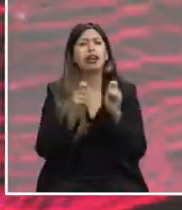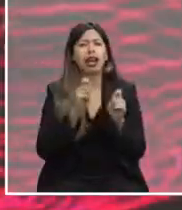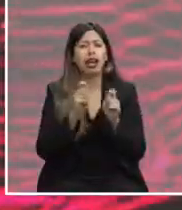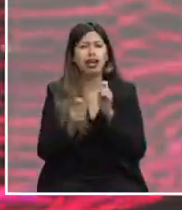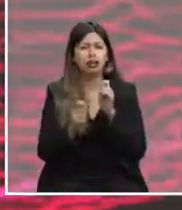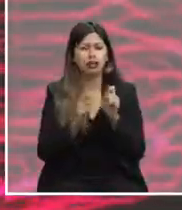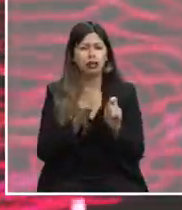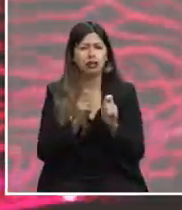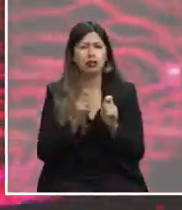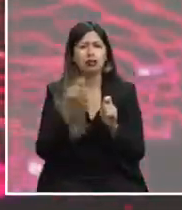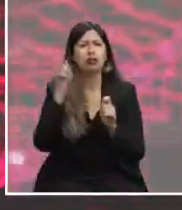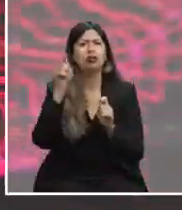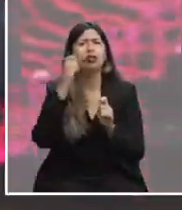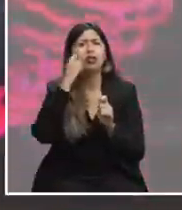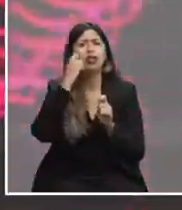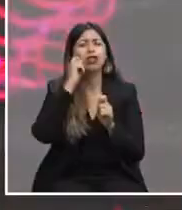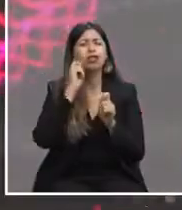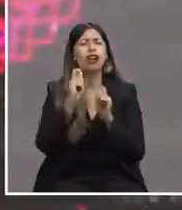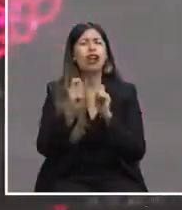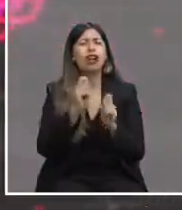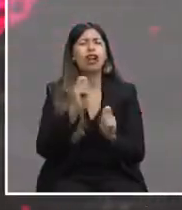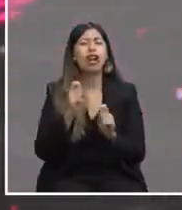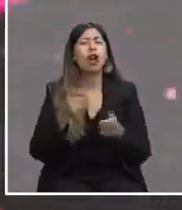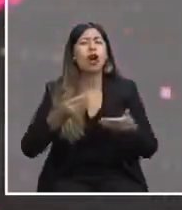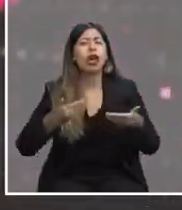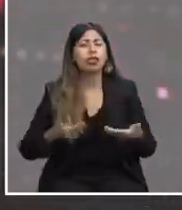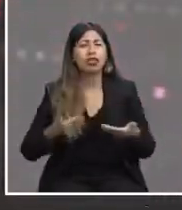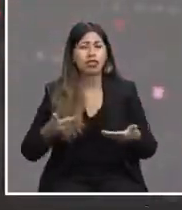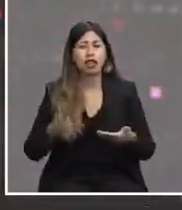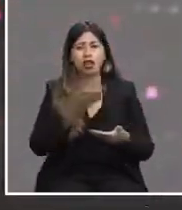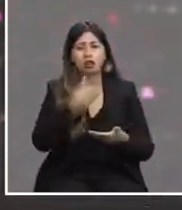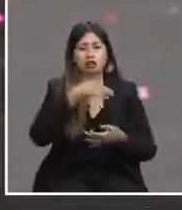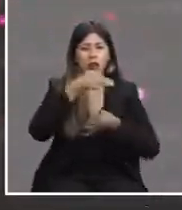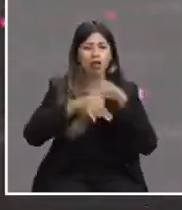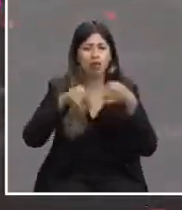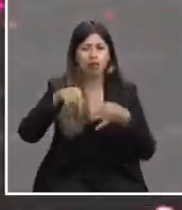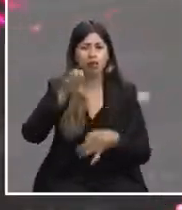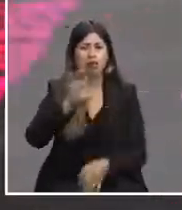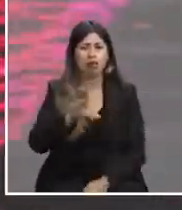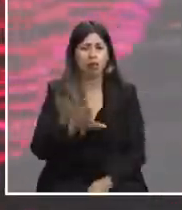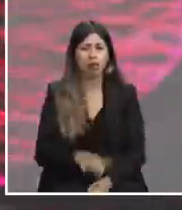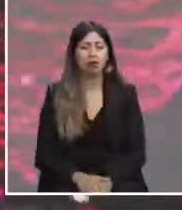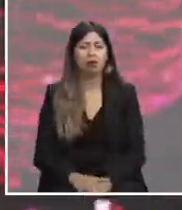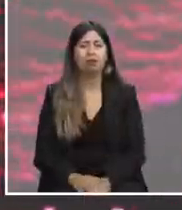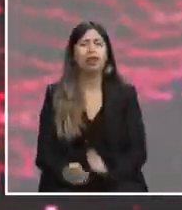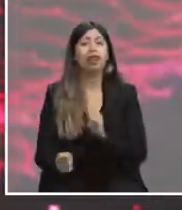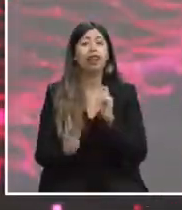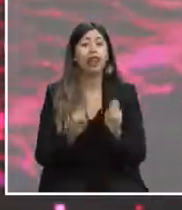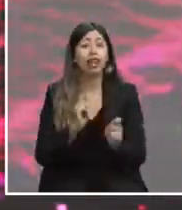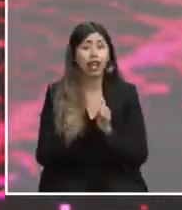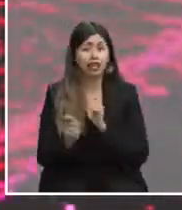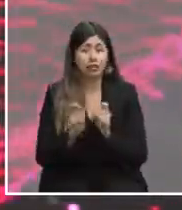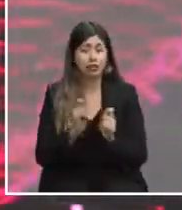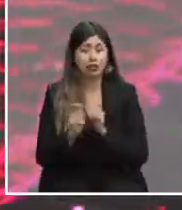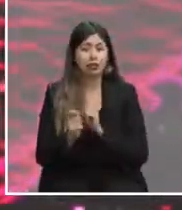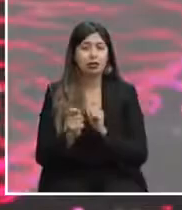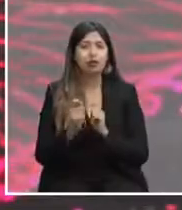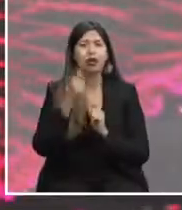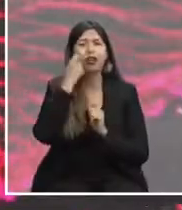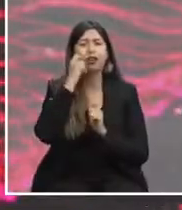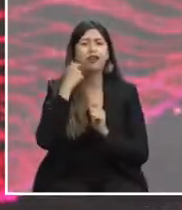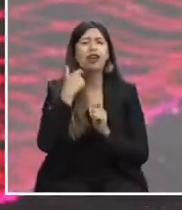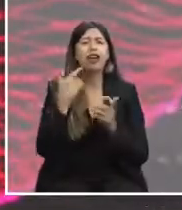Entonces, acá entramos en el concepto de los riesgos existenciales que estamos hablando en este bloque. Los riesgos corresponden a